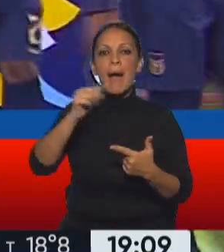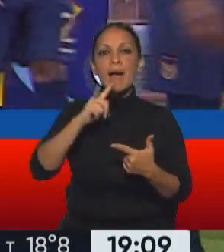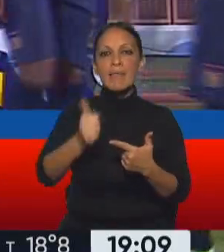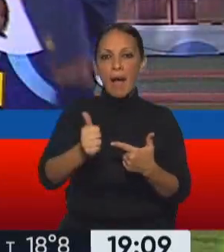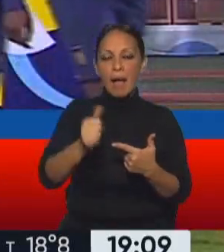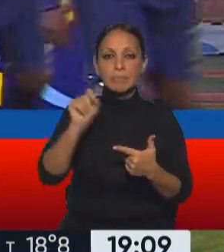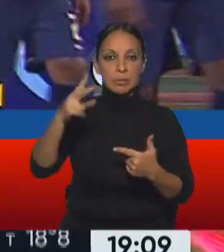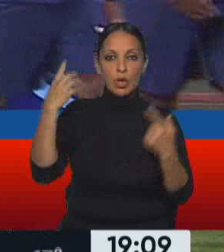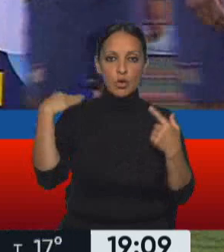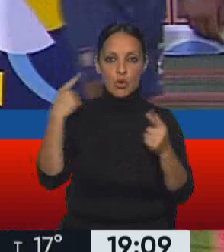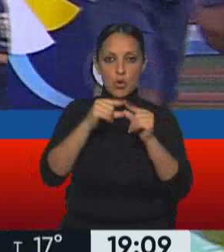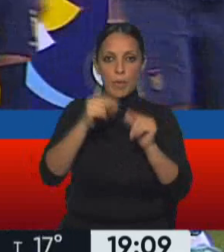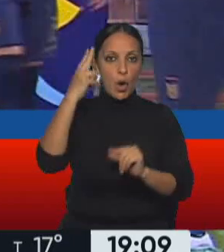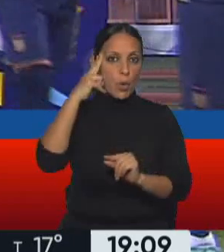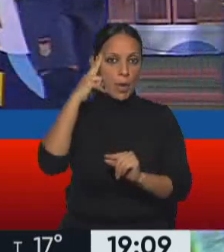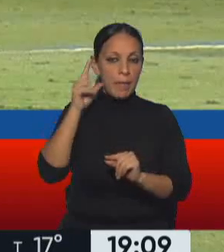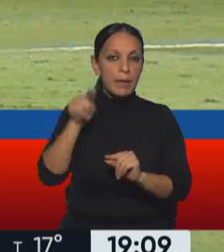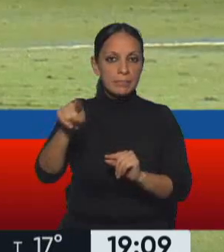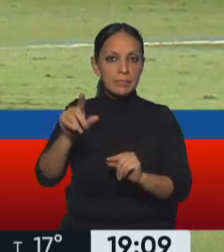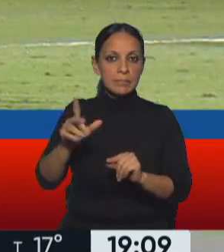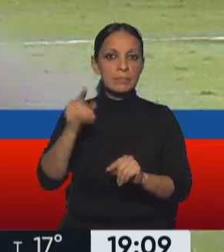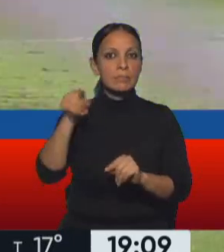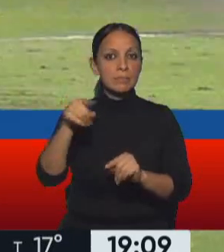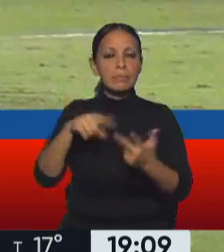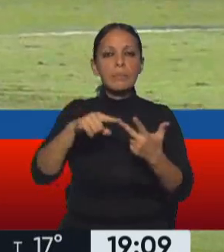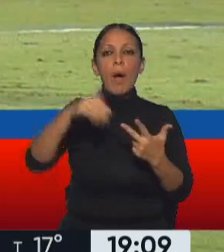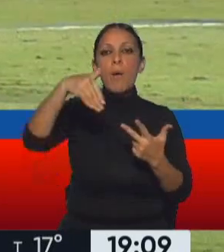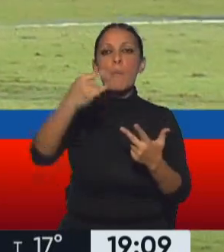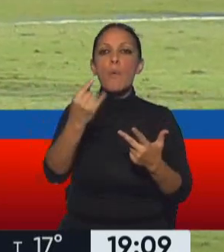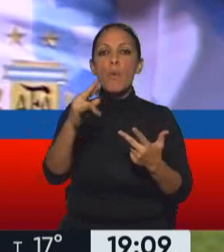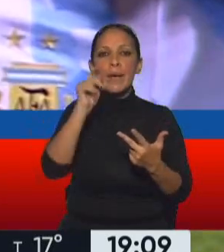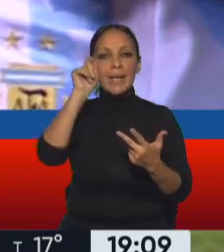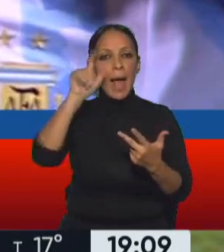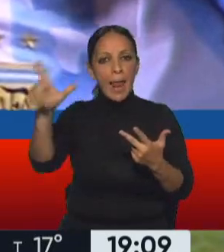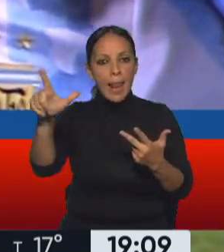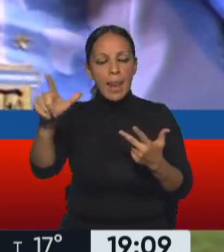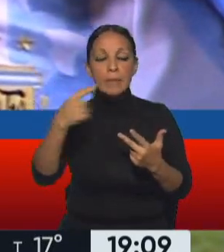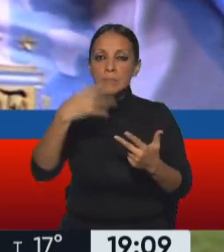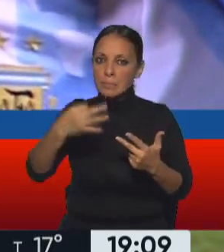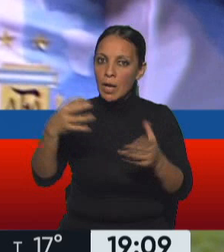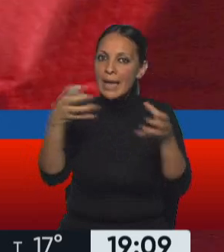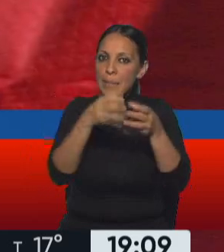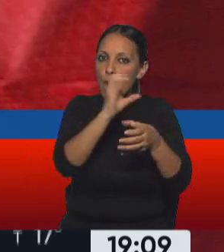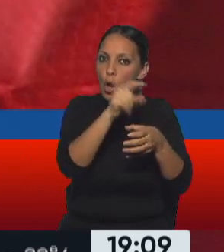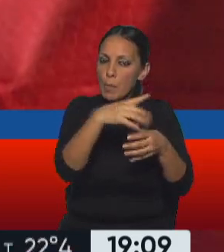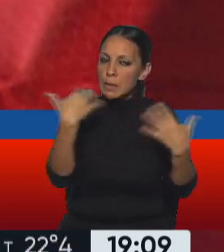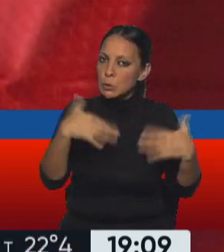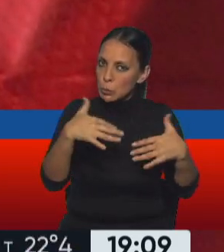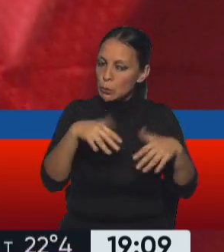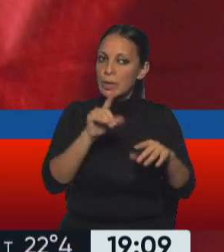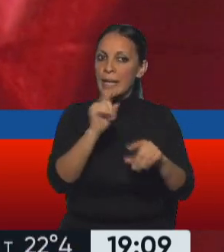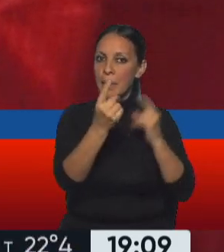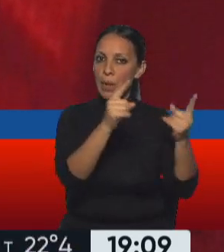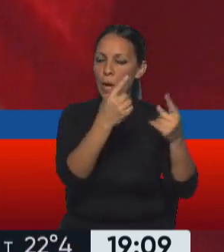digamos directo hacia el arco rival muriel digamos es un equipo complicado desde la jerarquía individual es